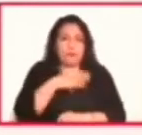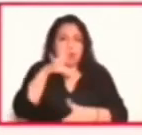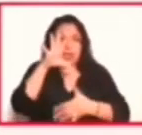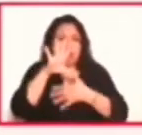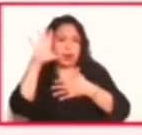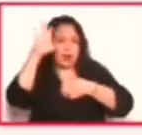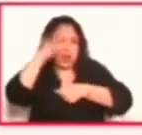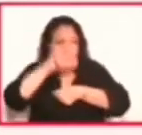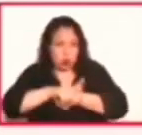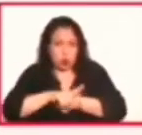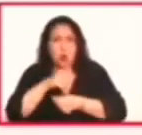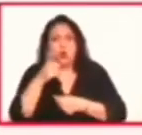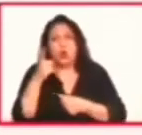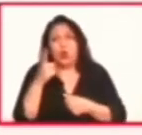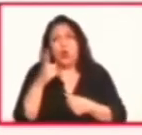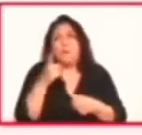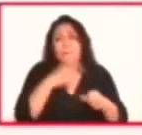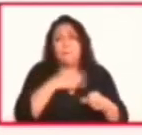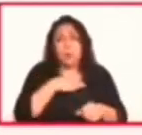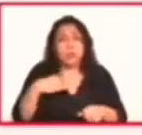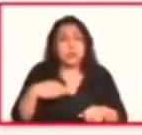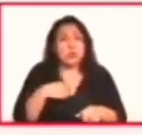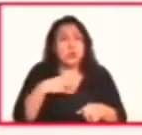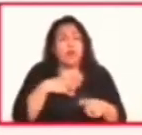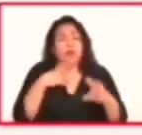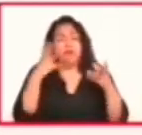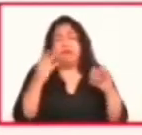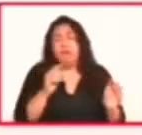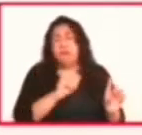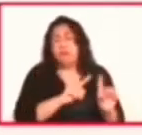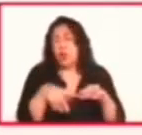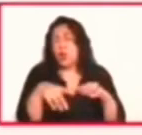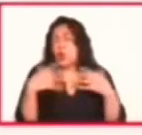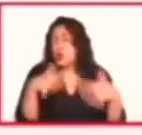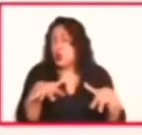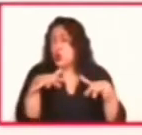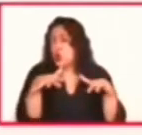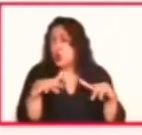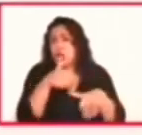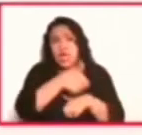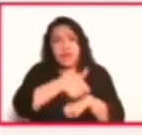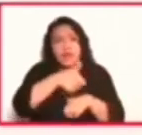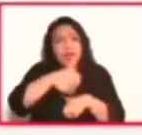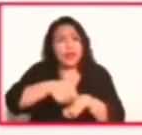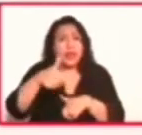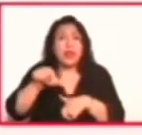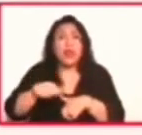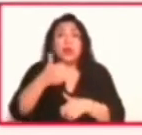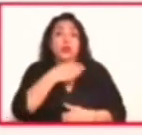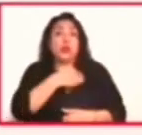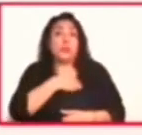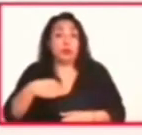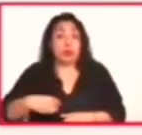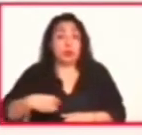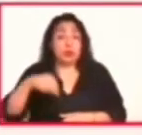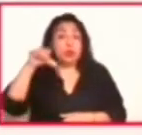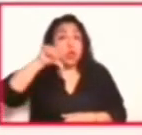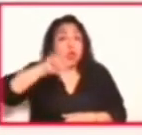Cultura. En los municipios hay una riqueza excepcional en cada uno de los 11 municipios que hoy